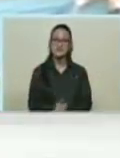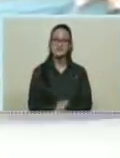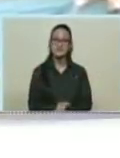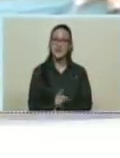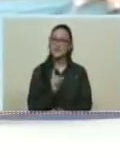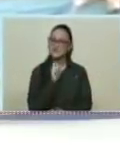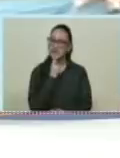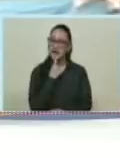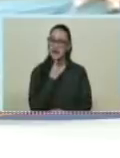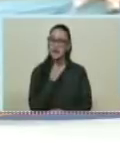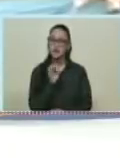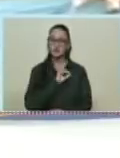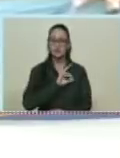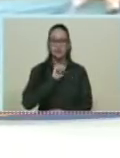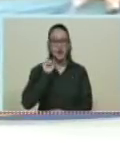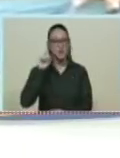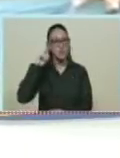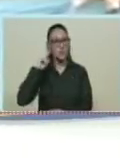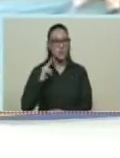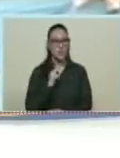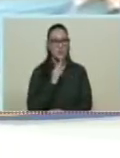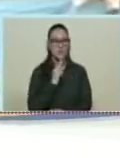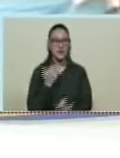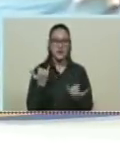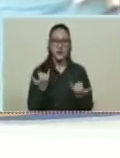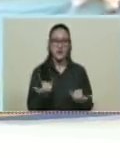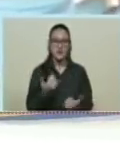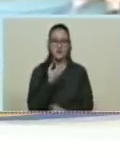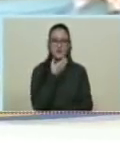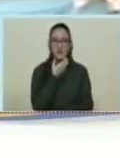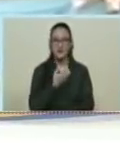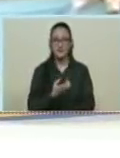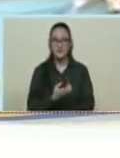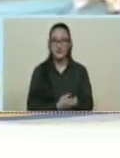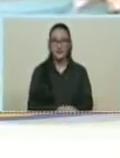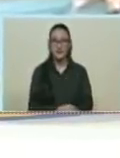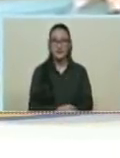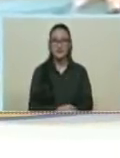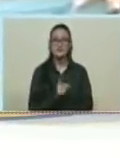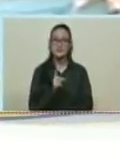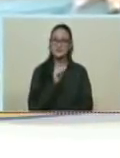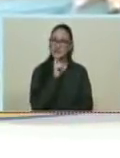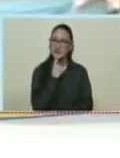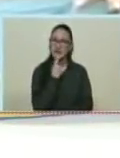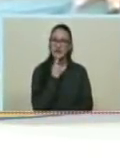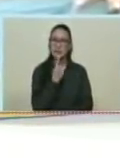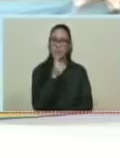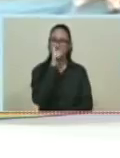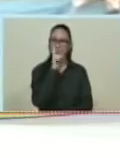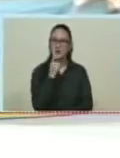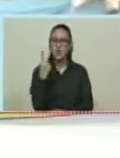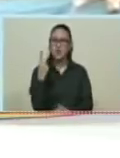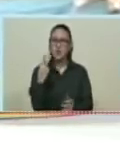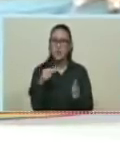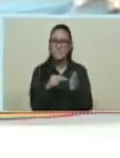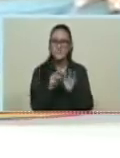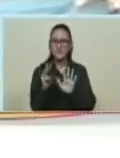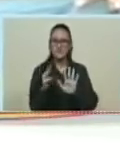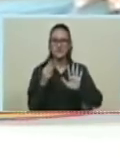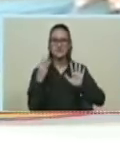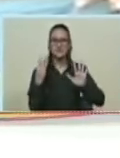clave del socialismo bolivariano para estas Navidades y es la clave para un año